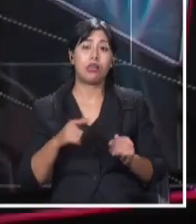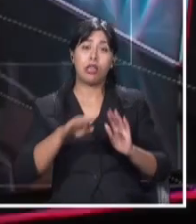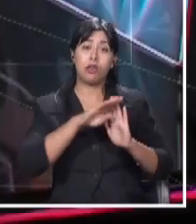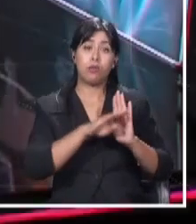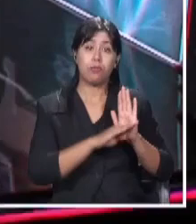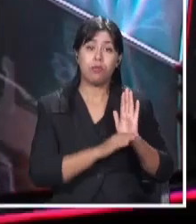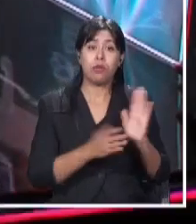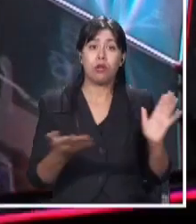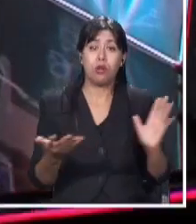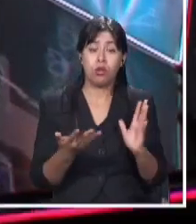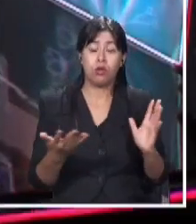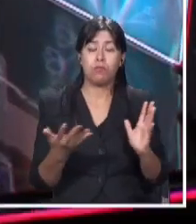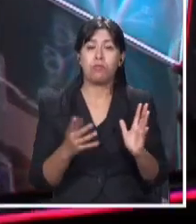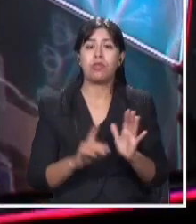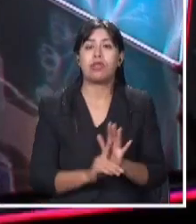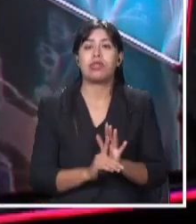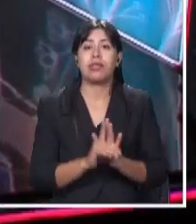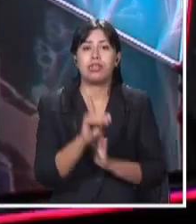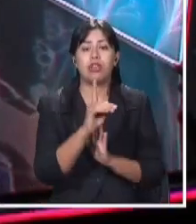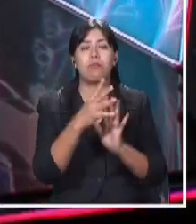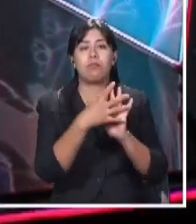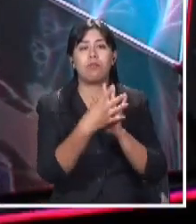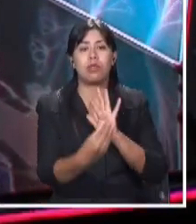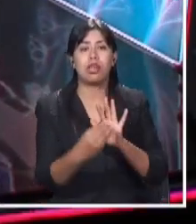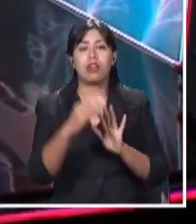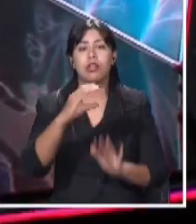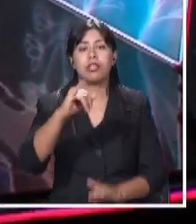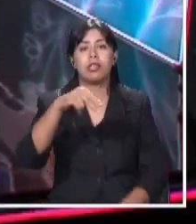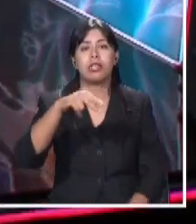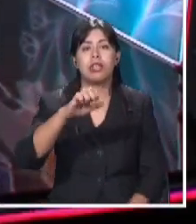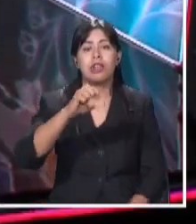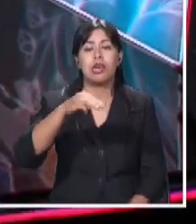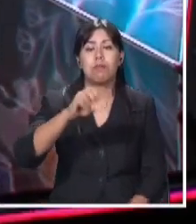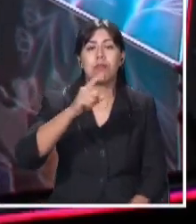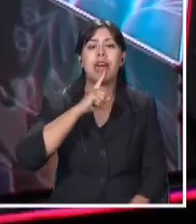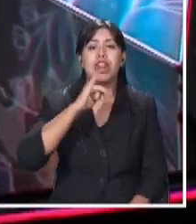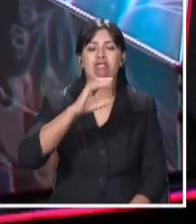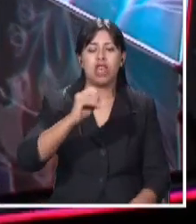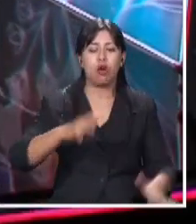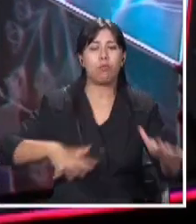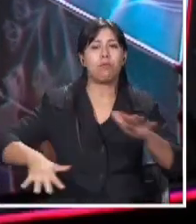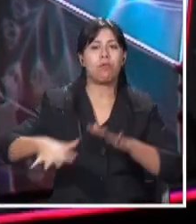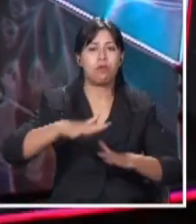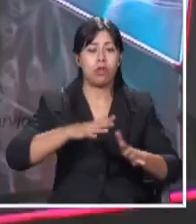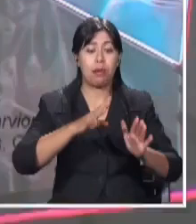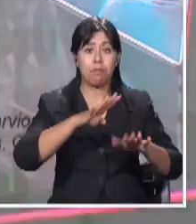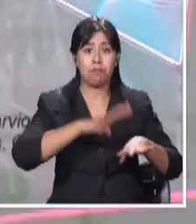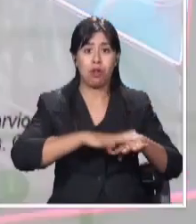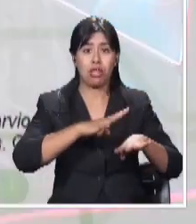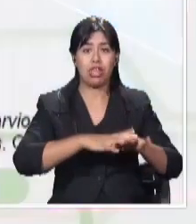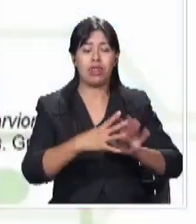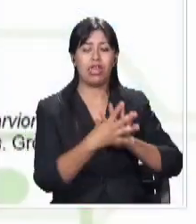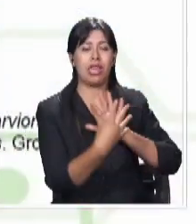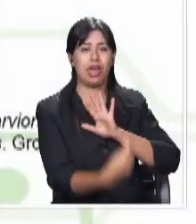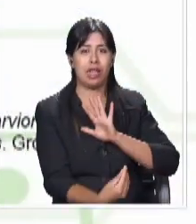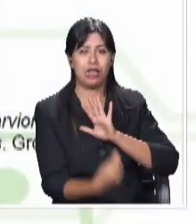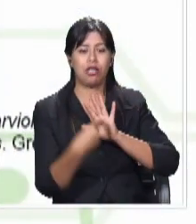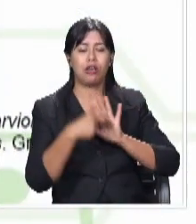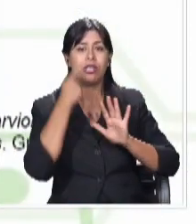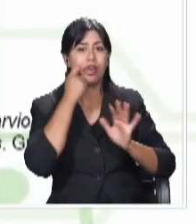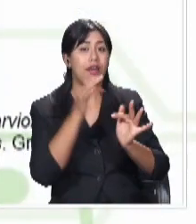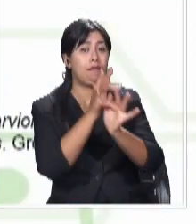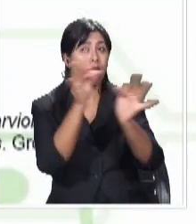de hacer eso es desarrollar algo que se llama un modelo cinemático. Un modelo cinemático es un modelo matemático que describe la forma del